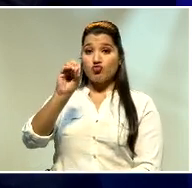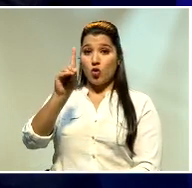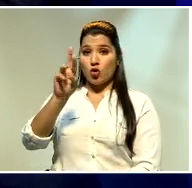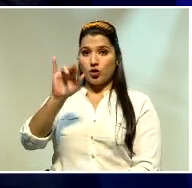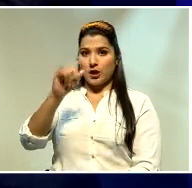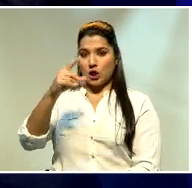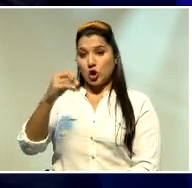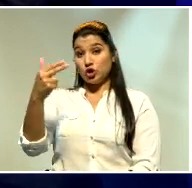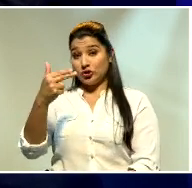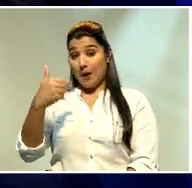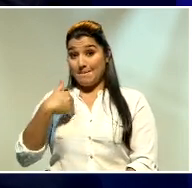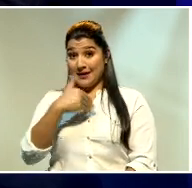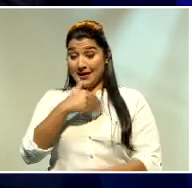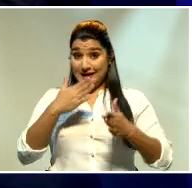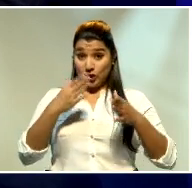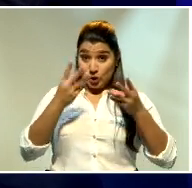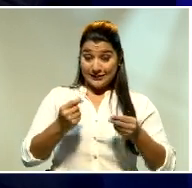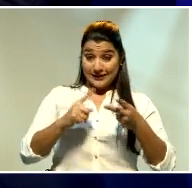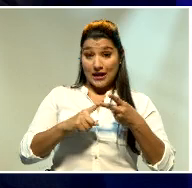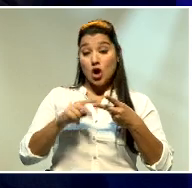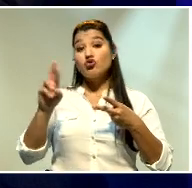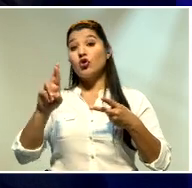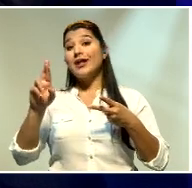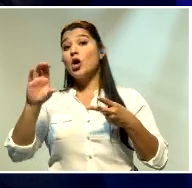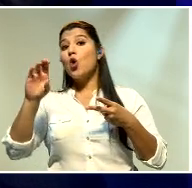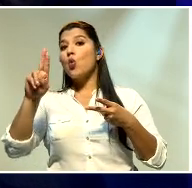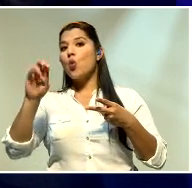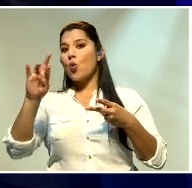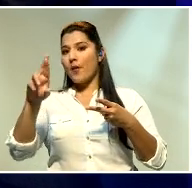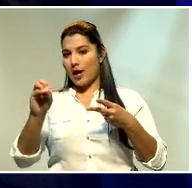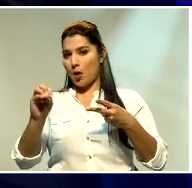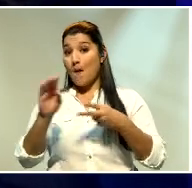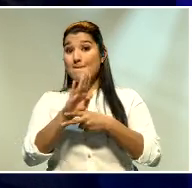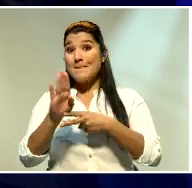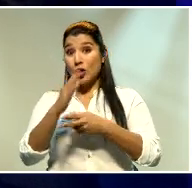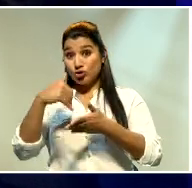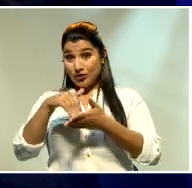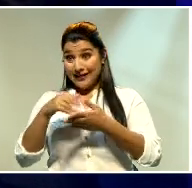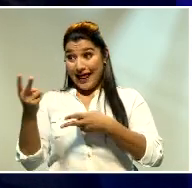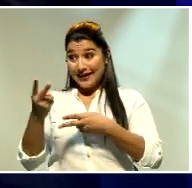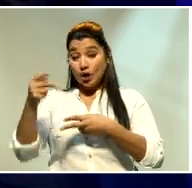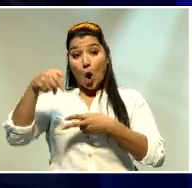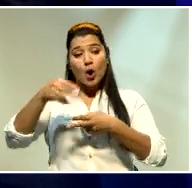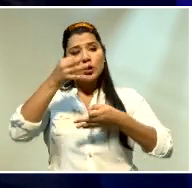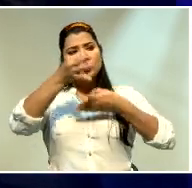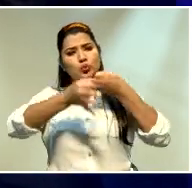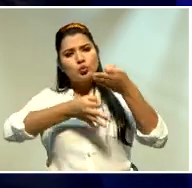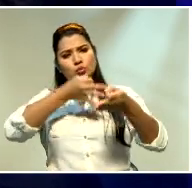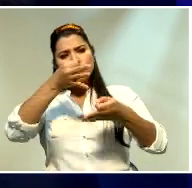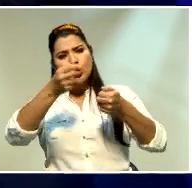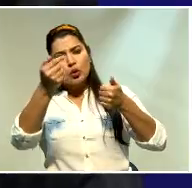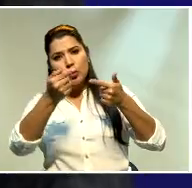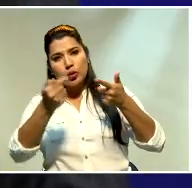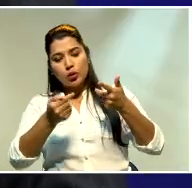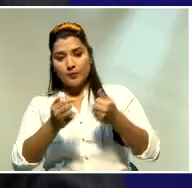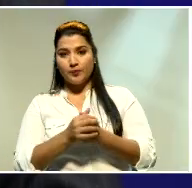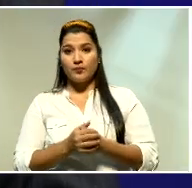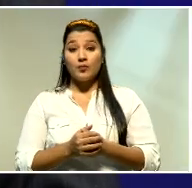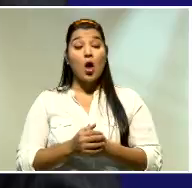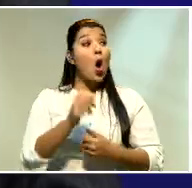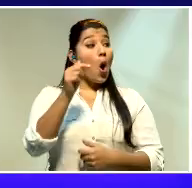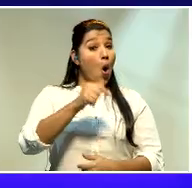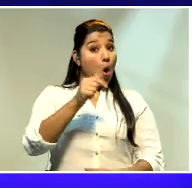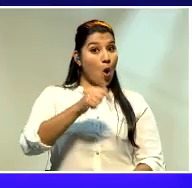de Hacienda y Rodrigo Cubero del Banco Central han tomado la tarea de explicar en detalle esta ruta. Señor presidente,